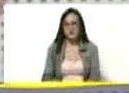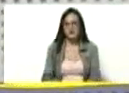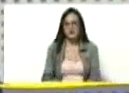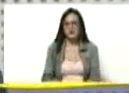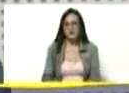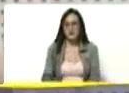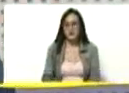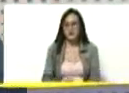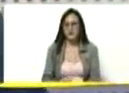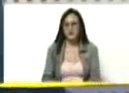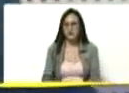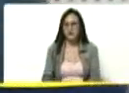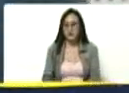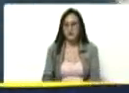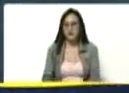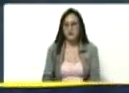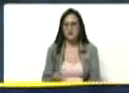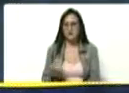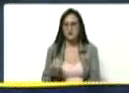Desde el siglo antepasado,